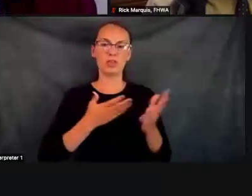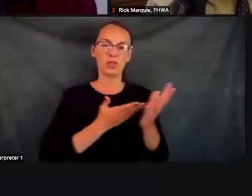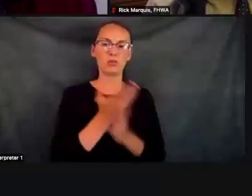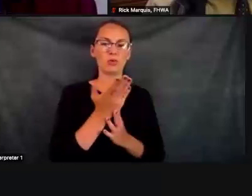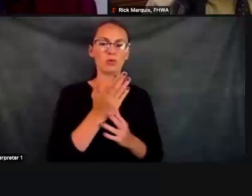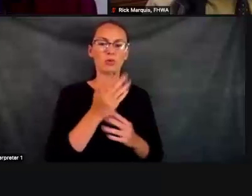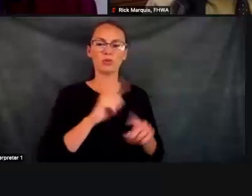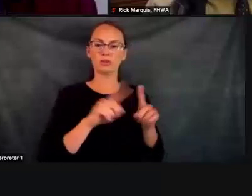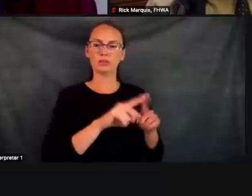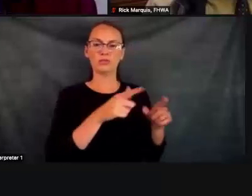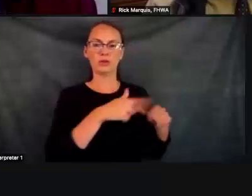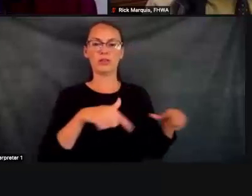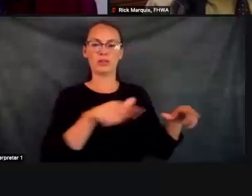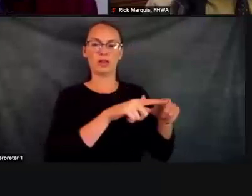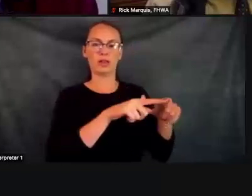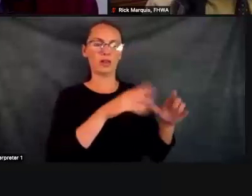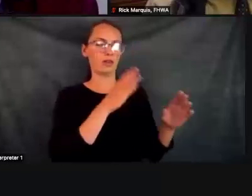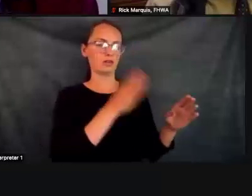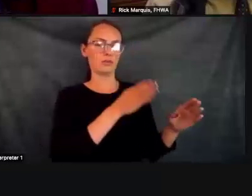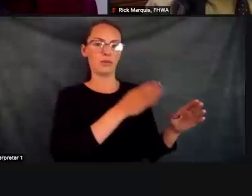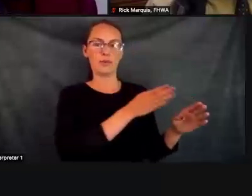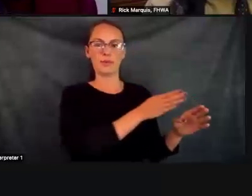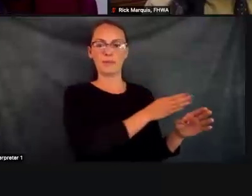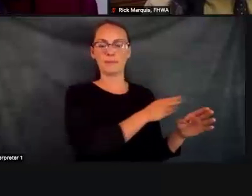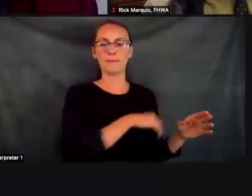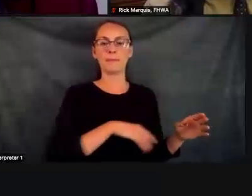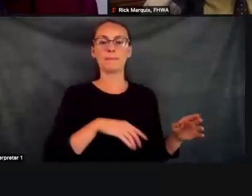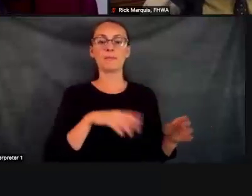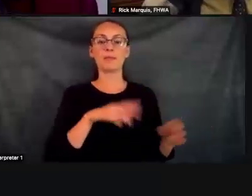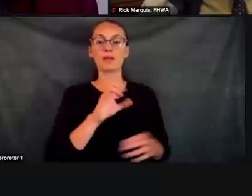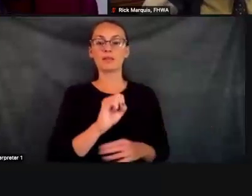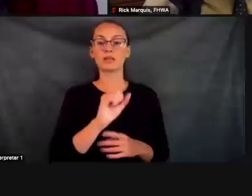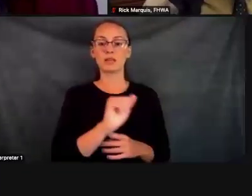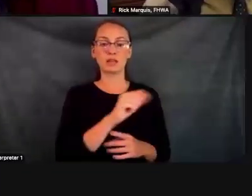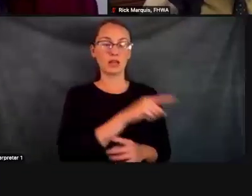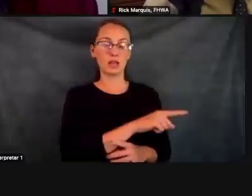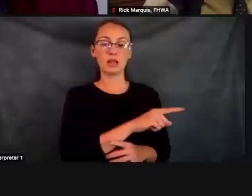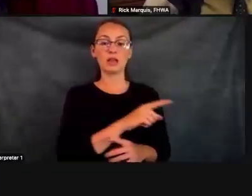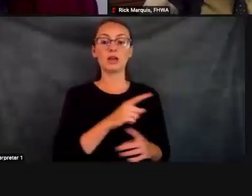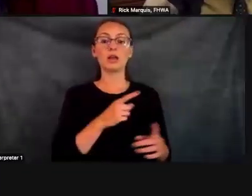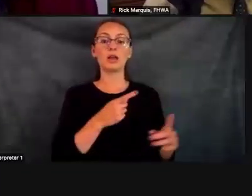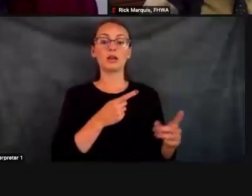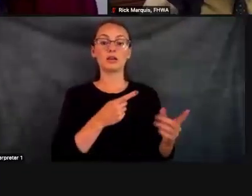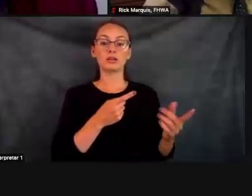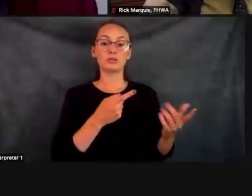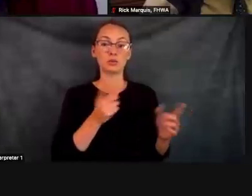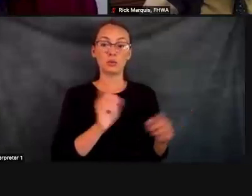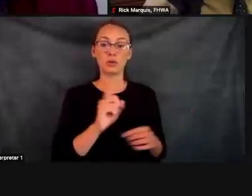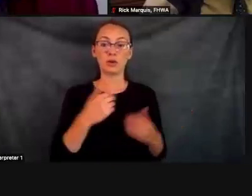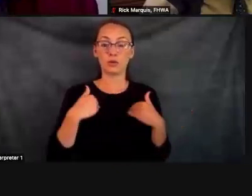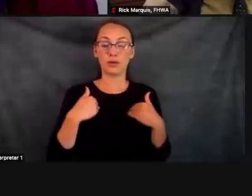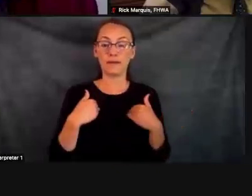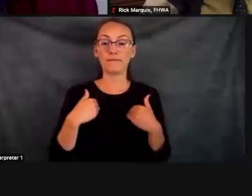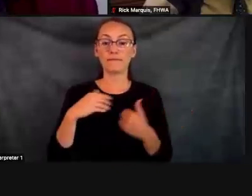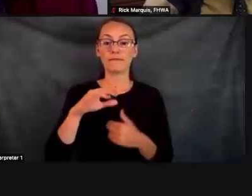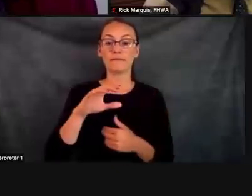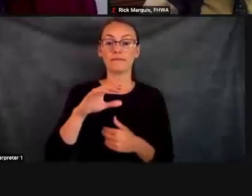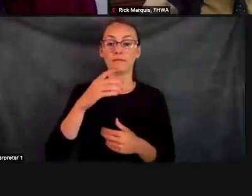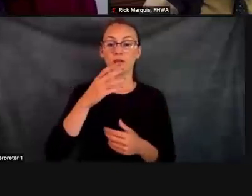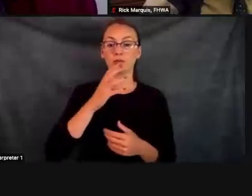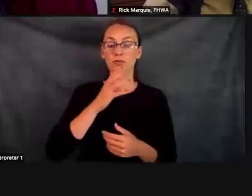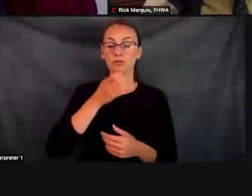lugares rurales y los Finger Lakes también. Y eso, el